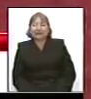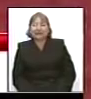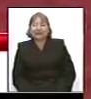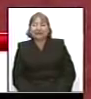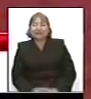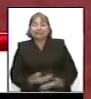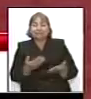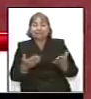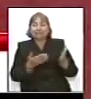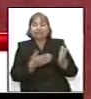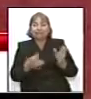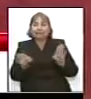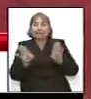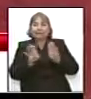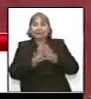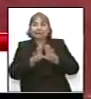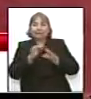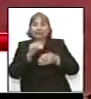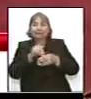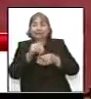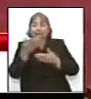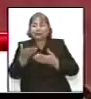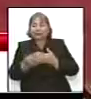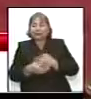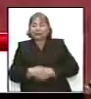Vamos a proceder a cerrar la votación.